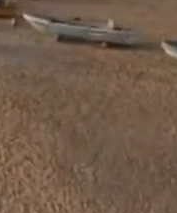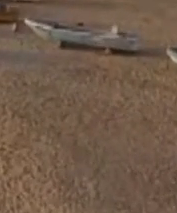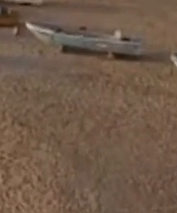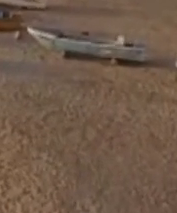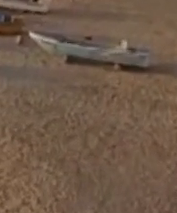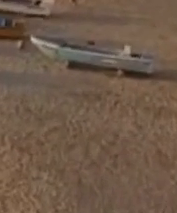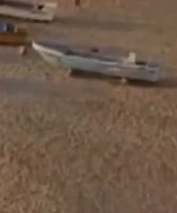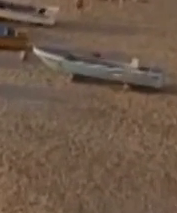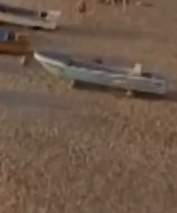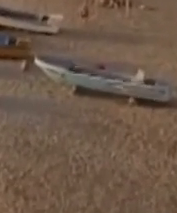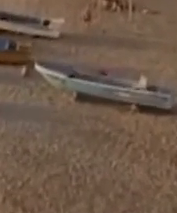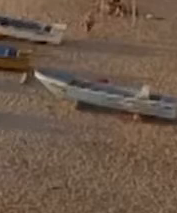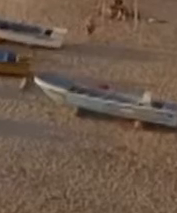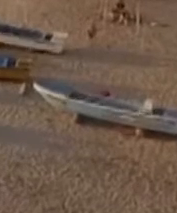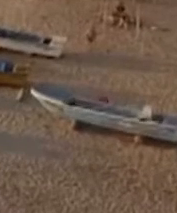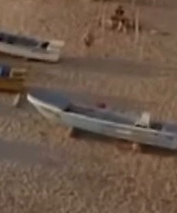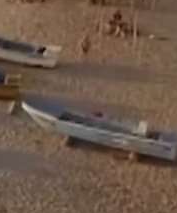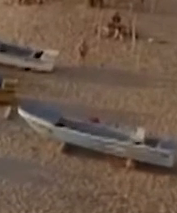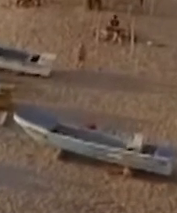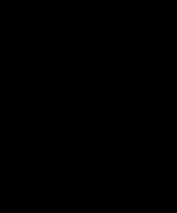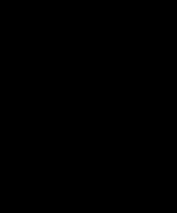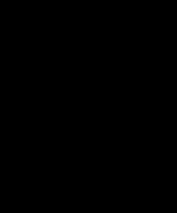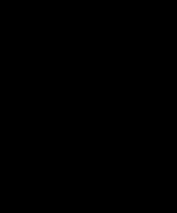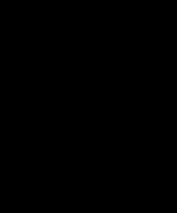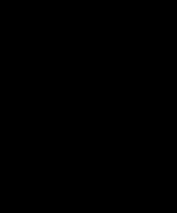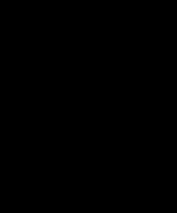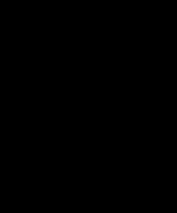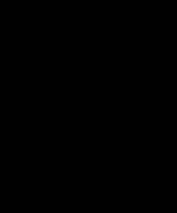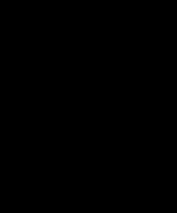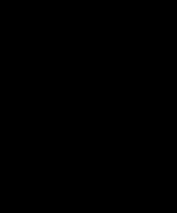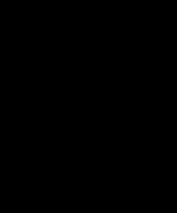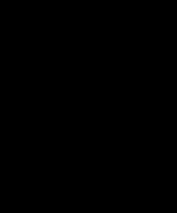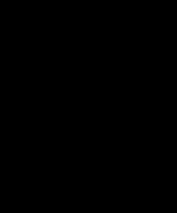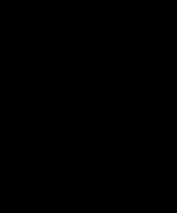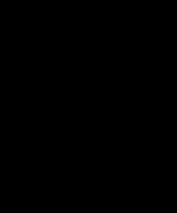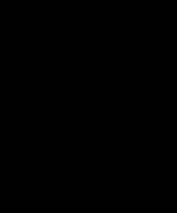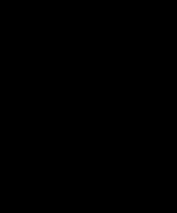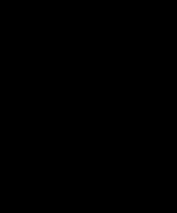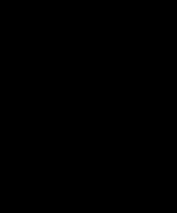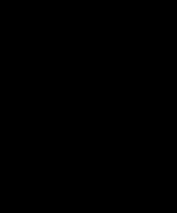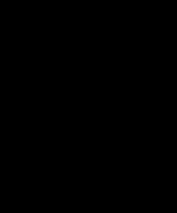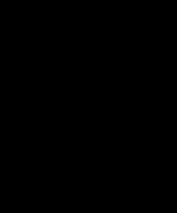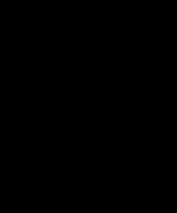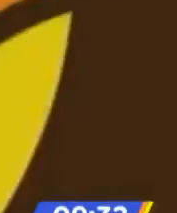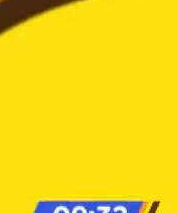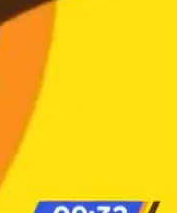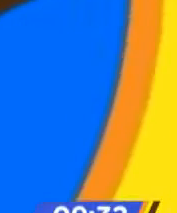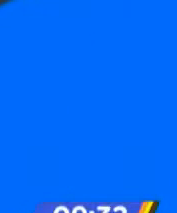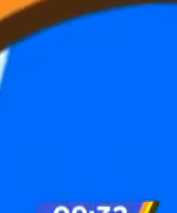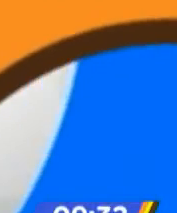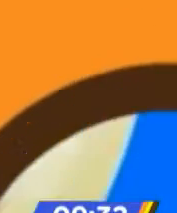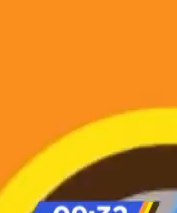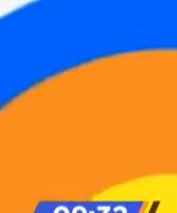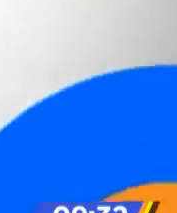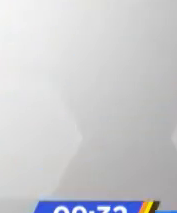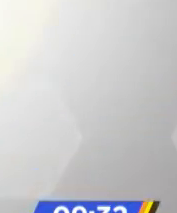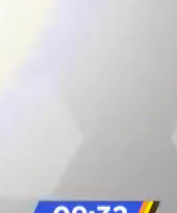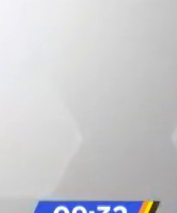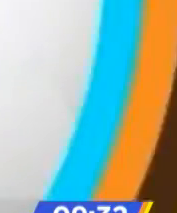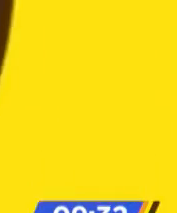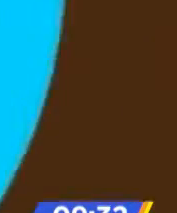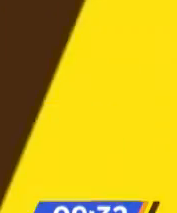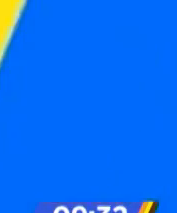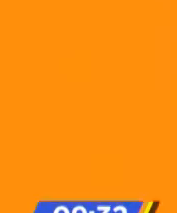28 de junio a las 10 de la mañana. Solo aquí en 13, Costa Rica Televisión.